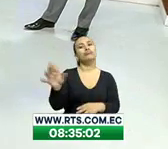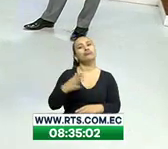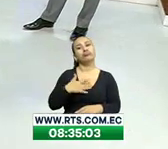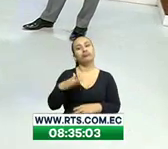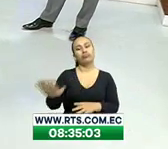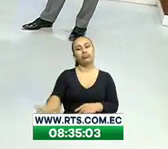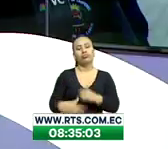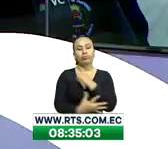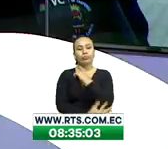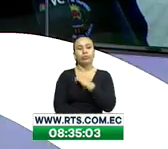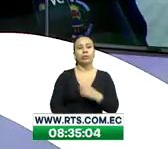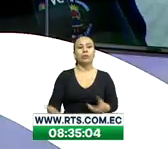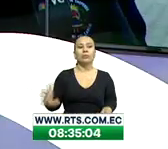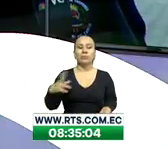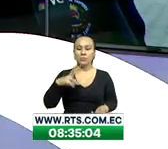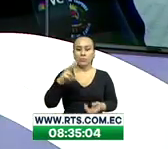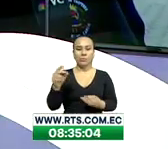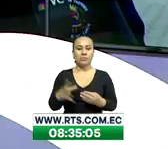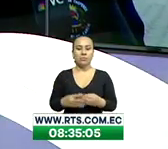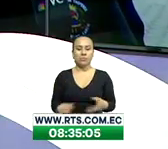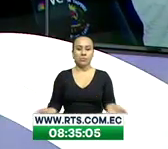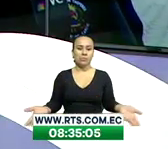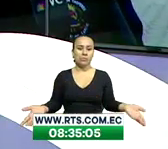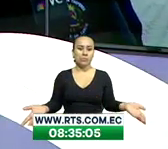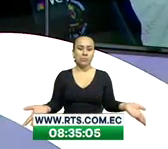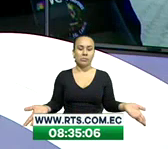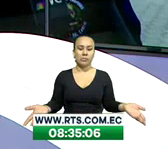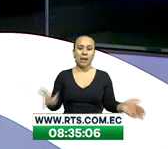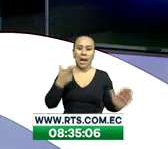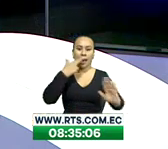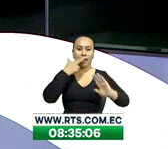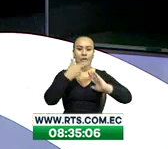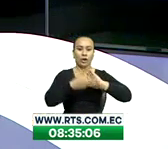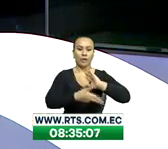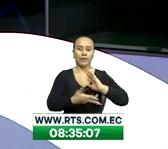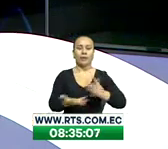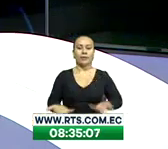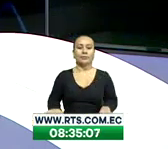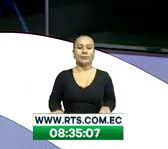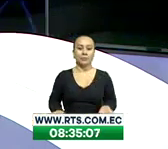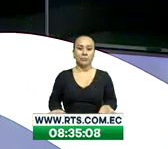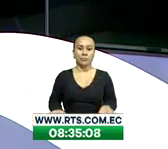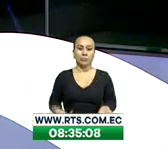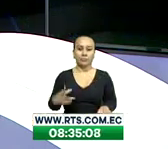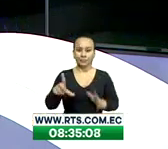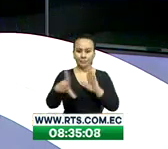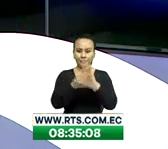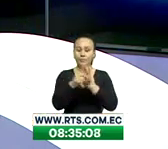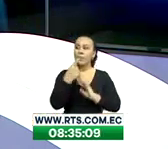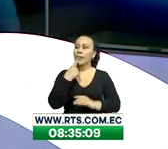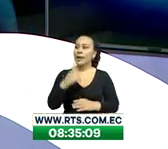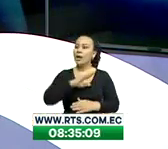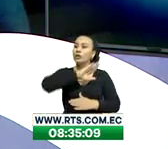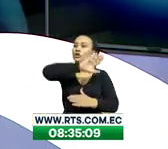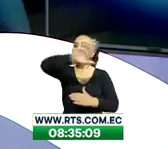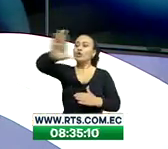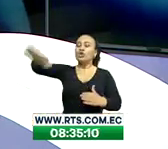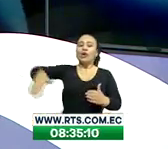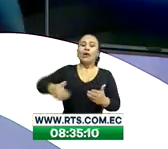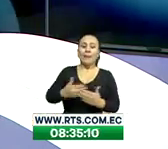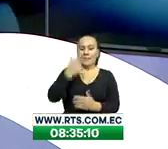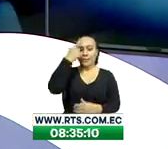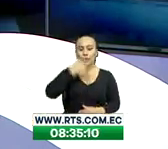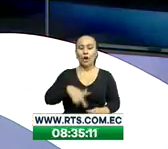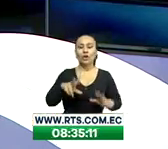300 porque ese trabaja en televisión y él trabaja en una gasolinera. ¿Dónde dice la ley eso? No. Dice no para el infractor. Sí, señor.